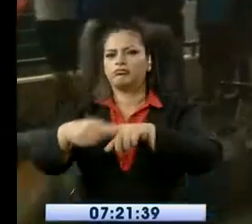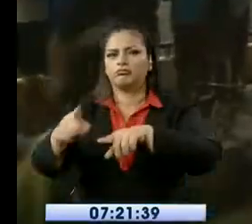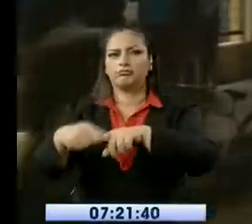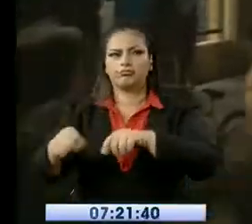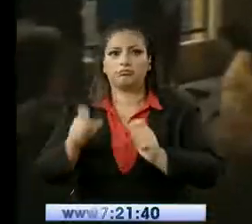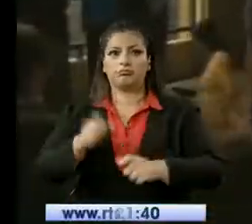o